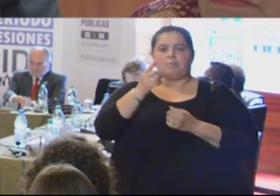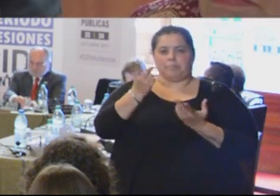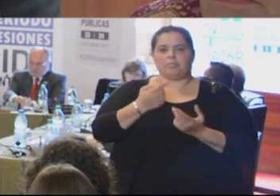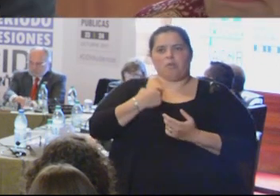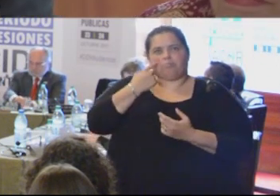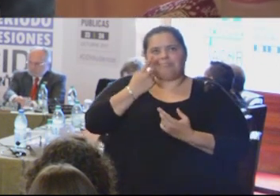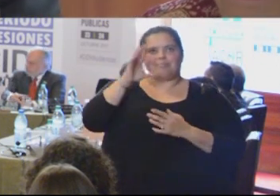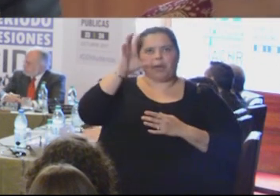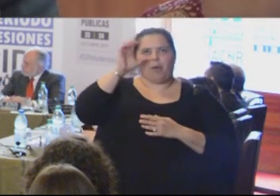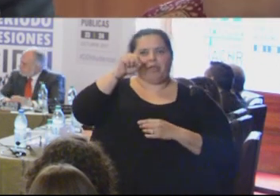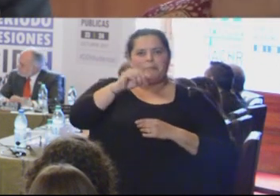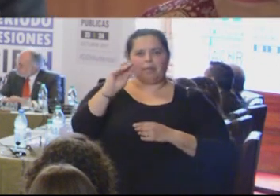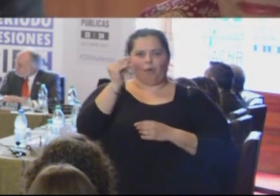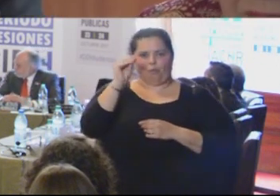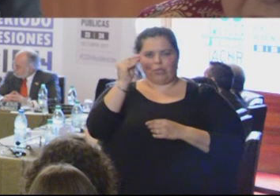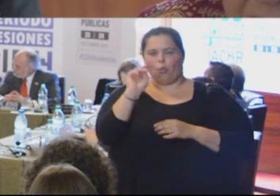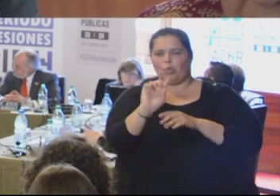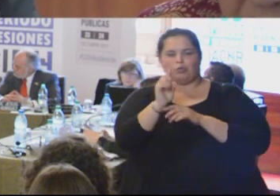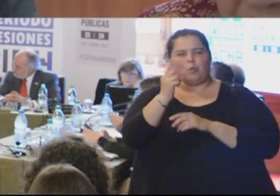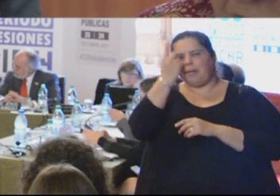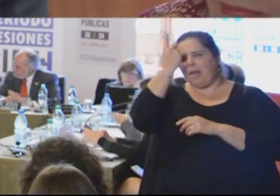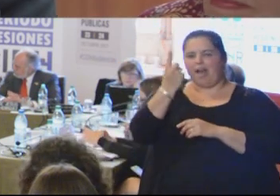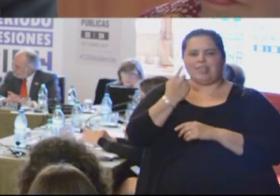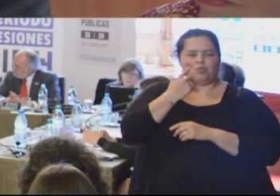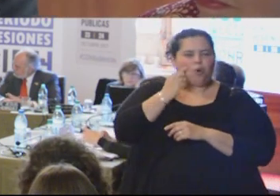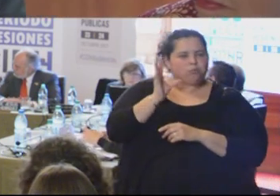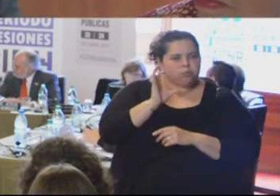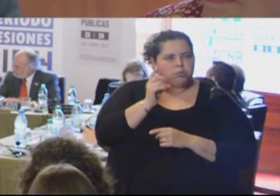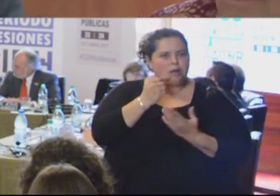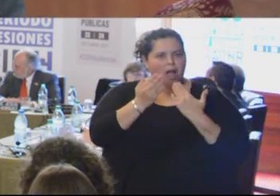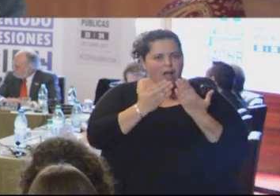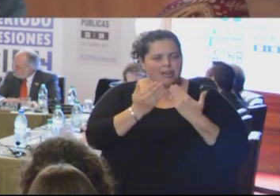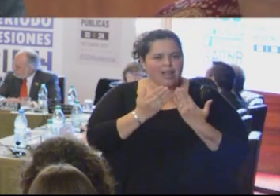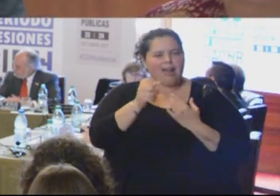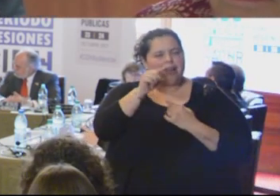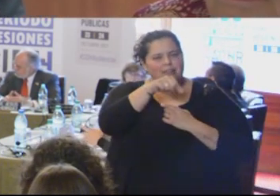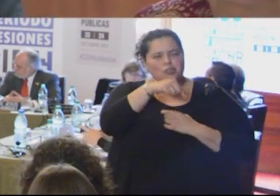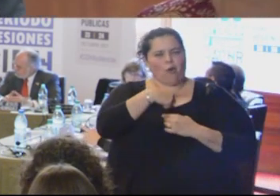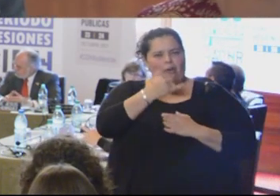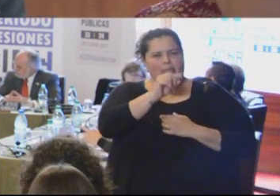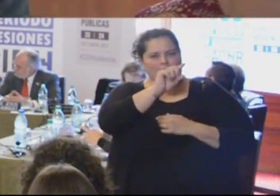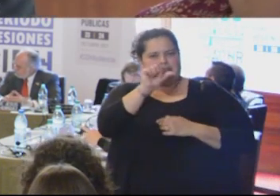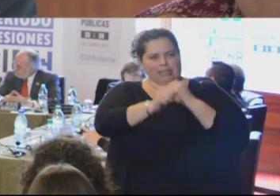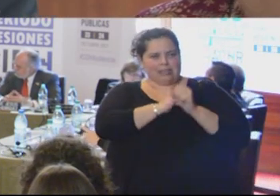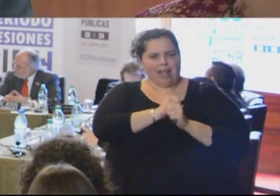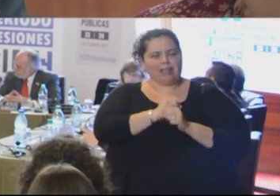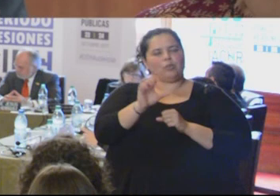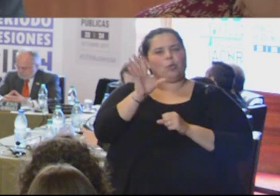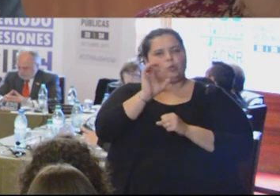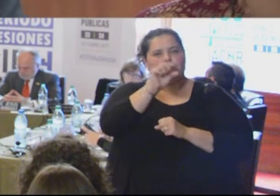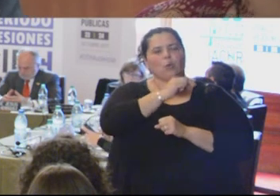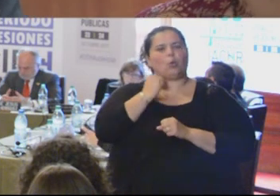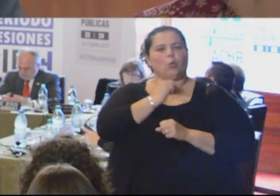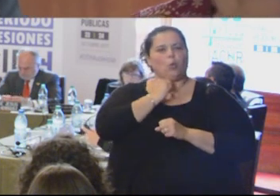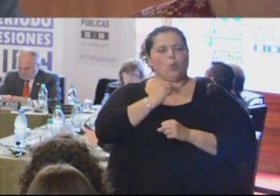cuando escuché hablar por primera vez a los 16 años de un cura villero camino